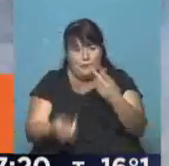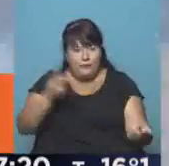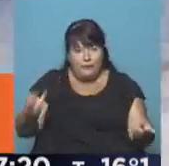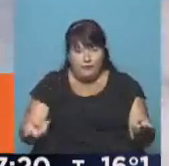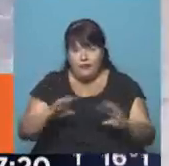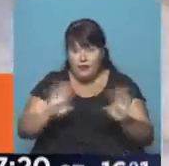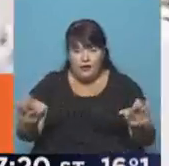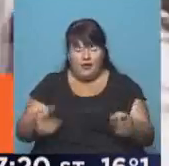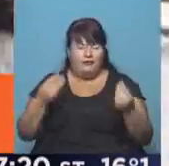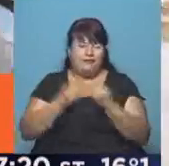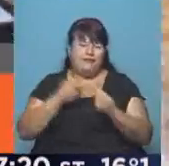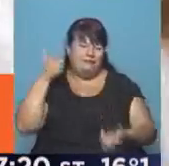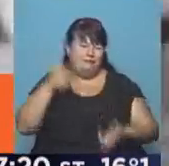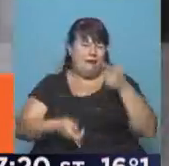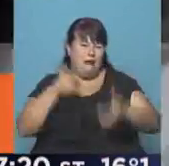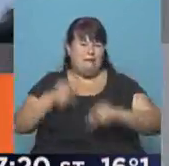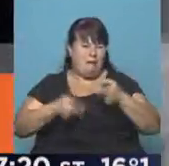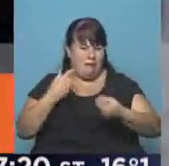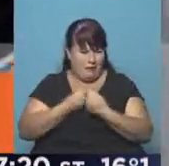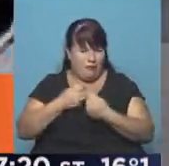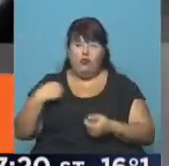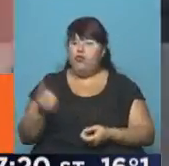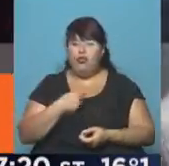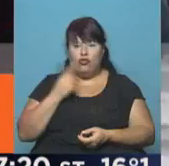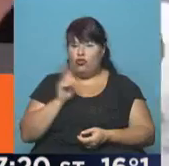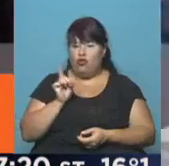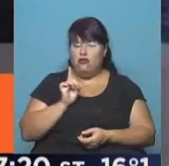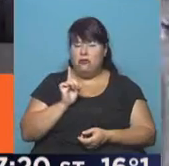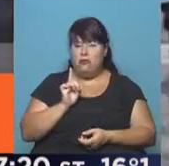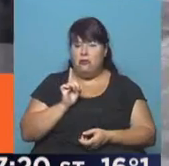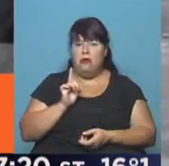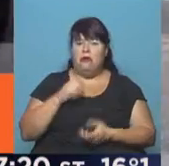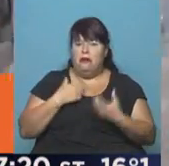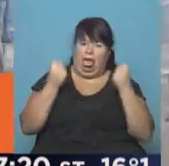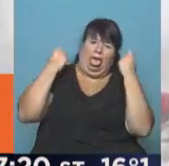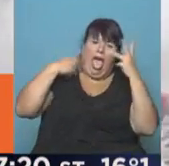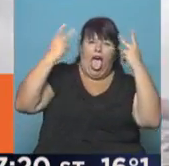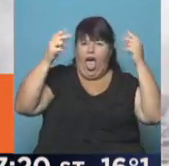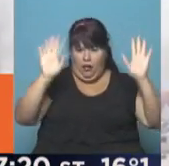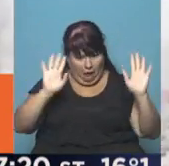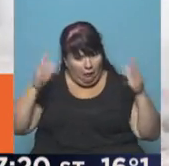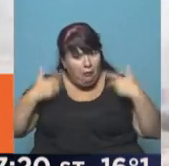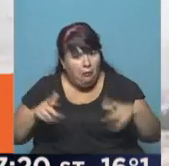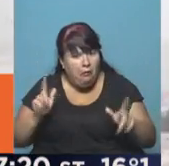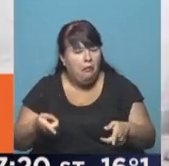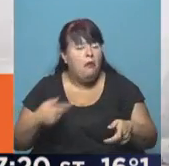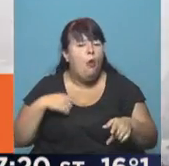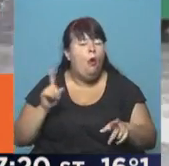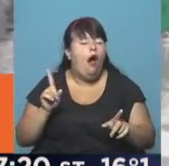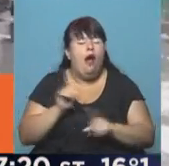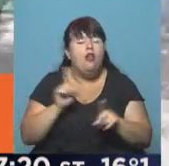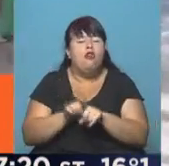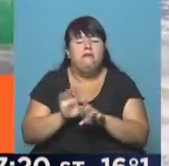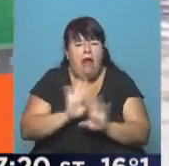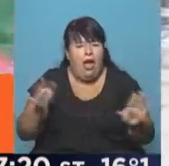recibimos numerosos impactos de bala. Nosotros no pusimos resistencia, no,